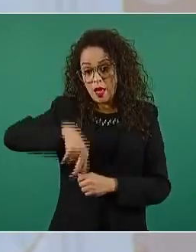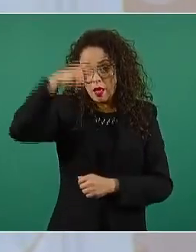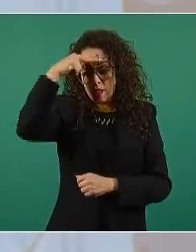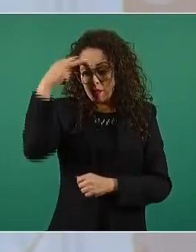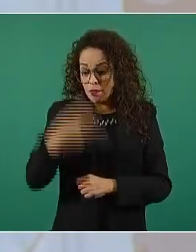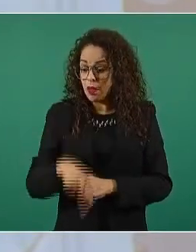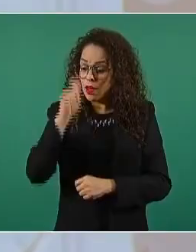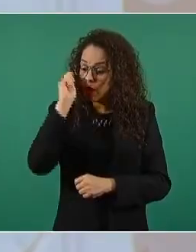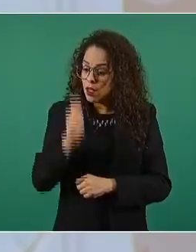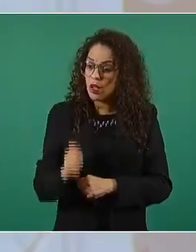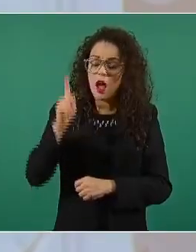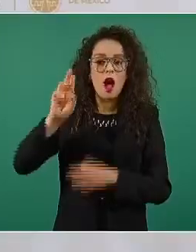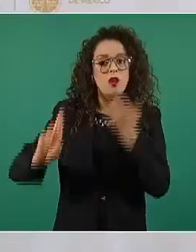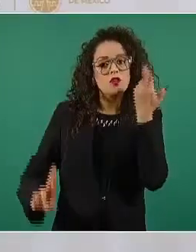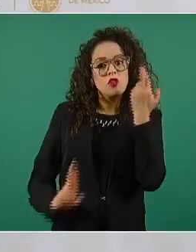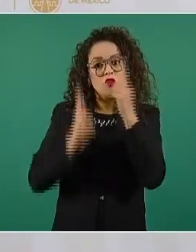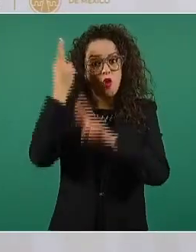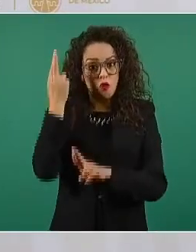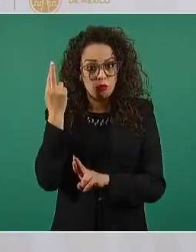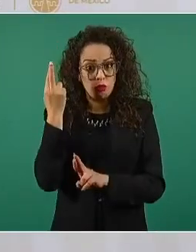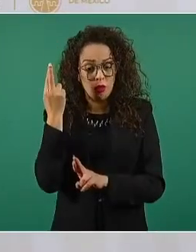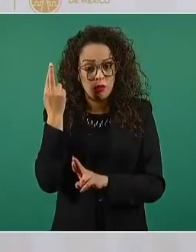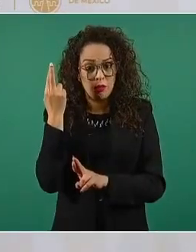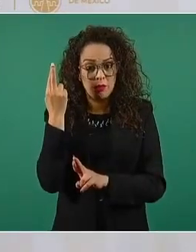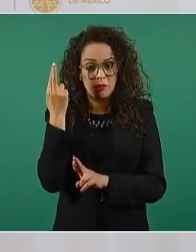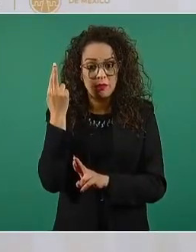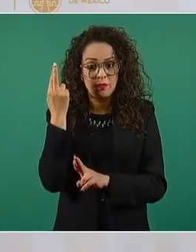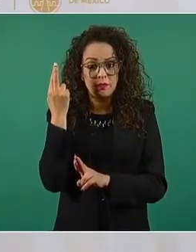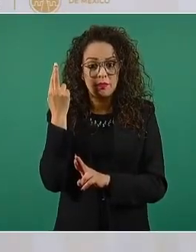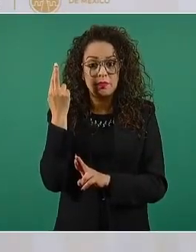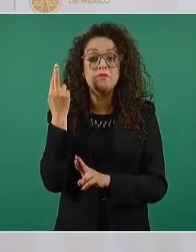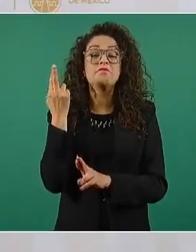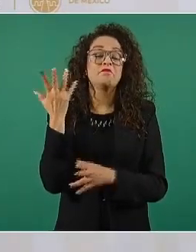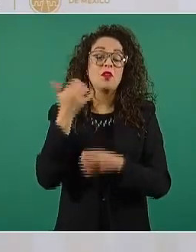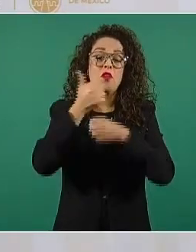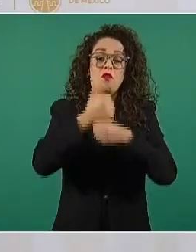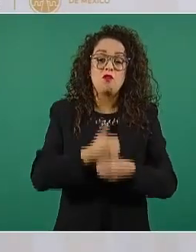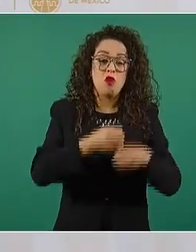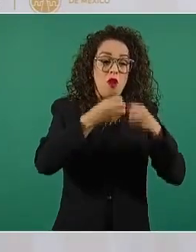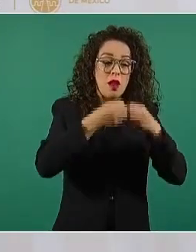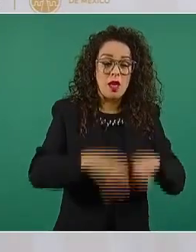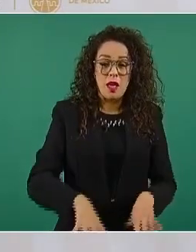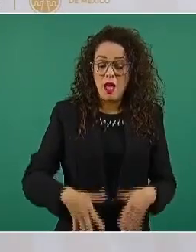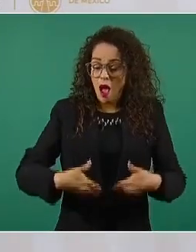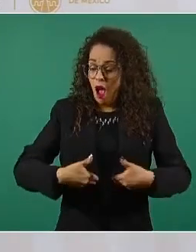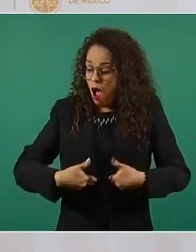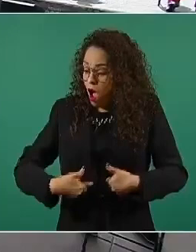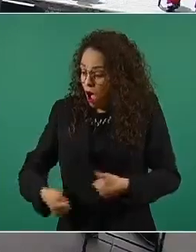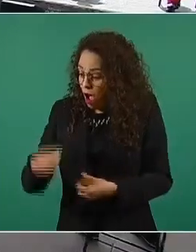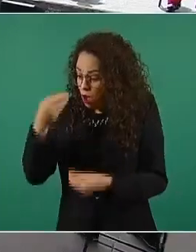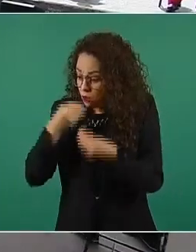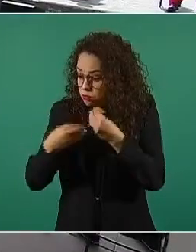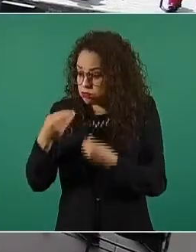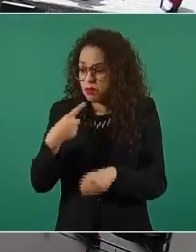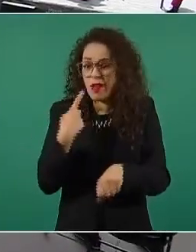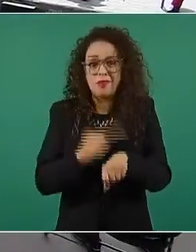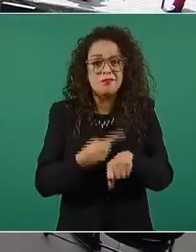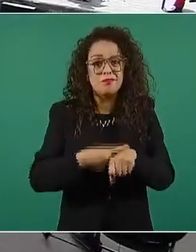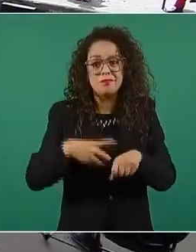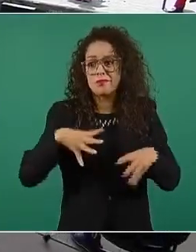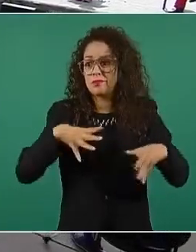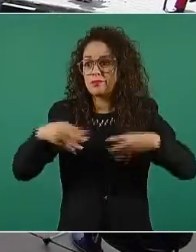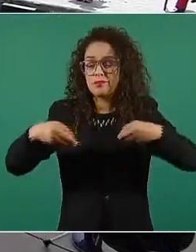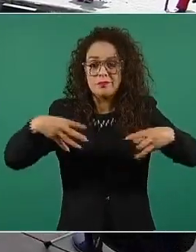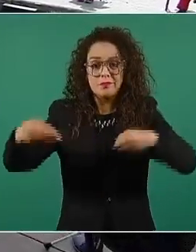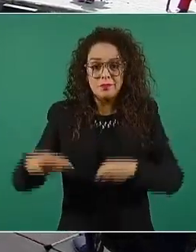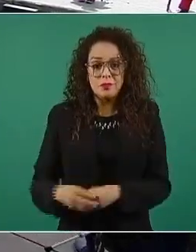revolución, por violencia, hambre y también por epidemias, perdieron la